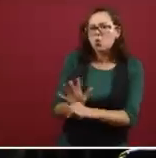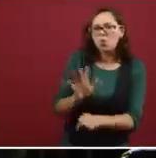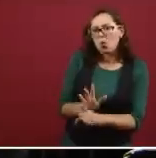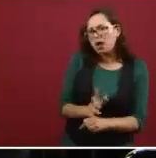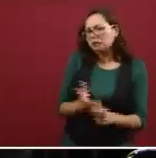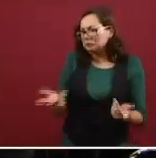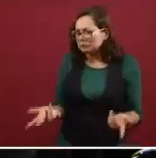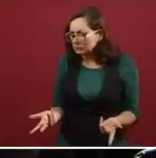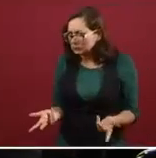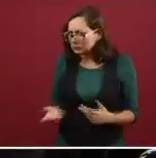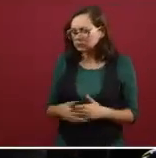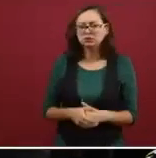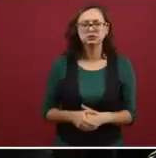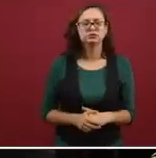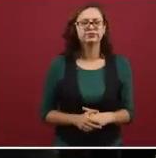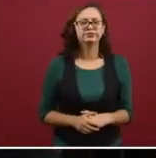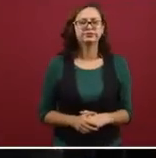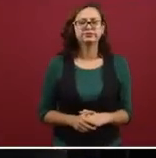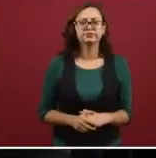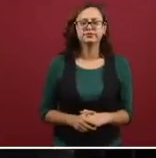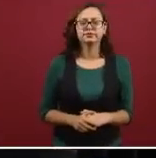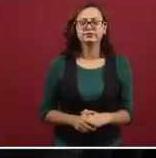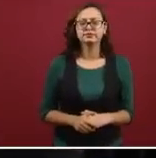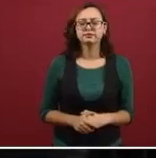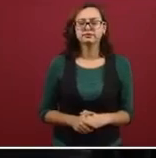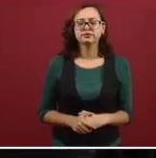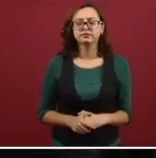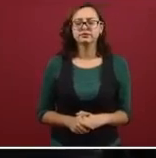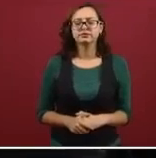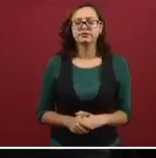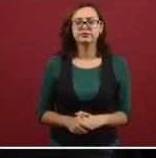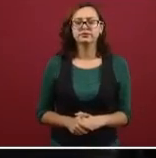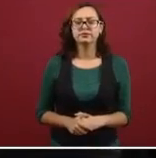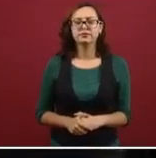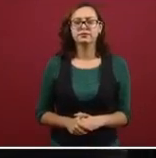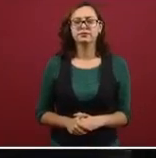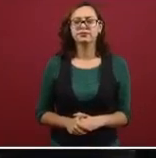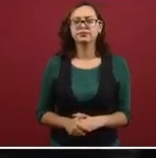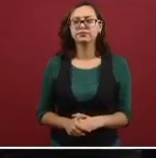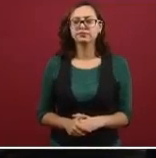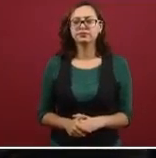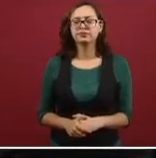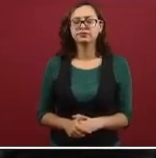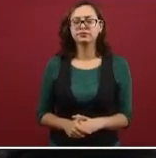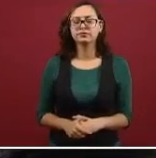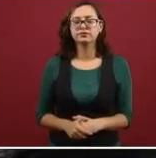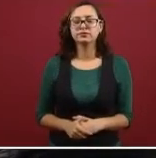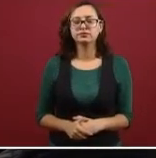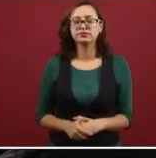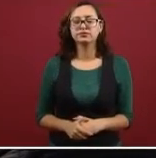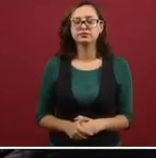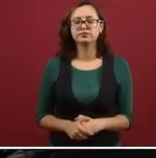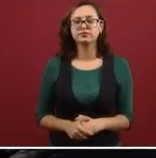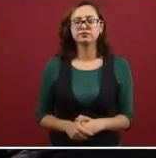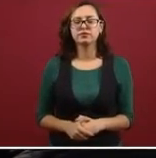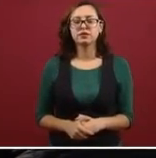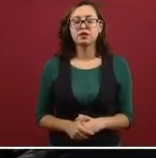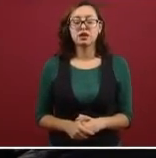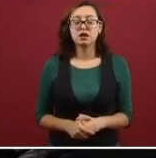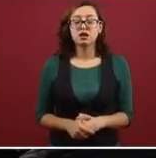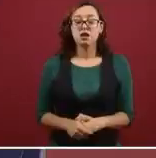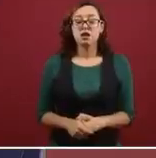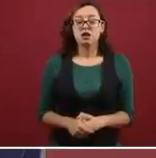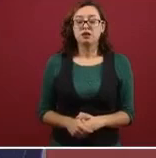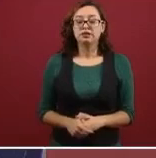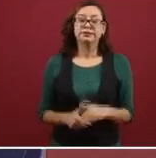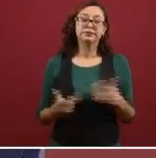son. Bueno, mire, sobre las opiniones de las personas en